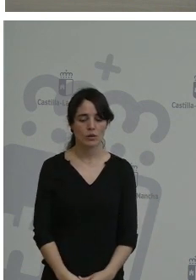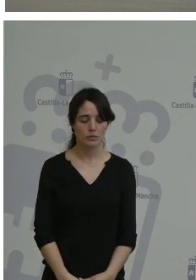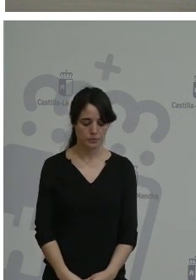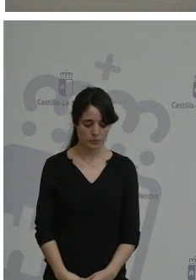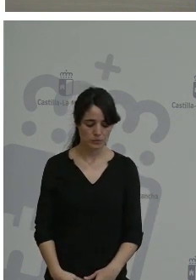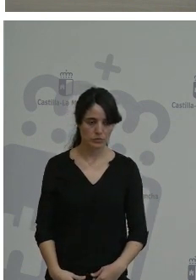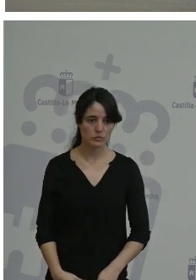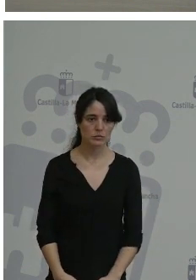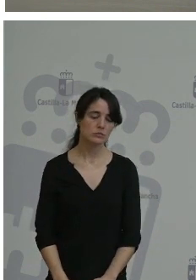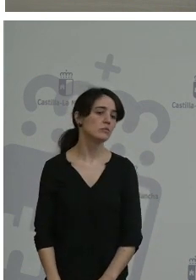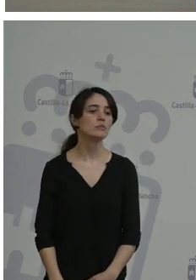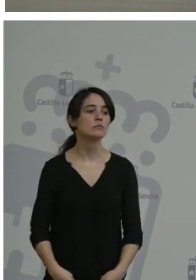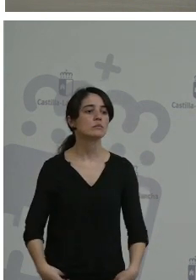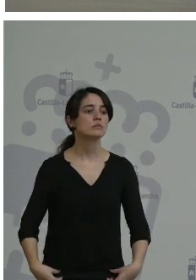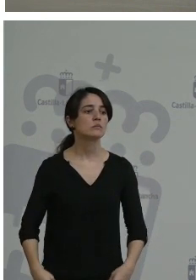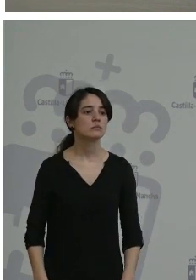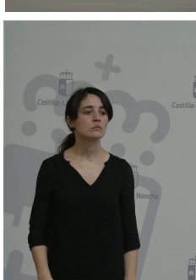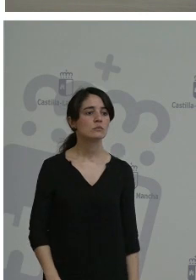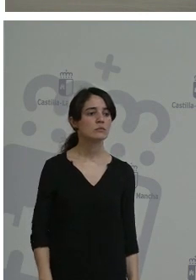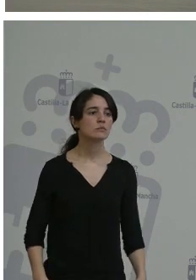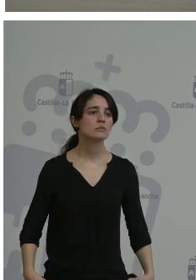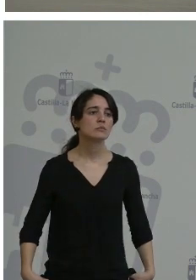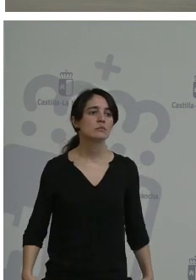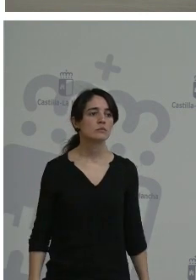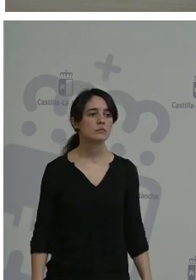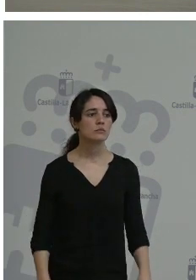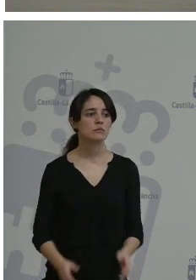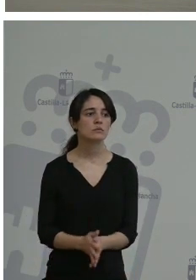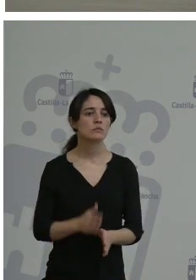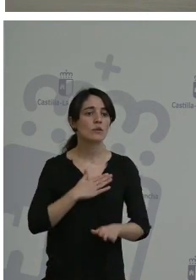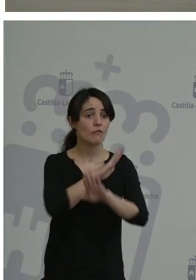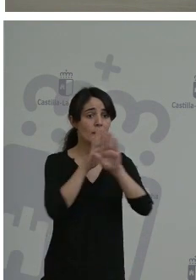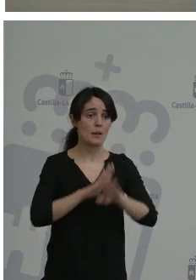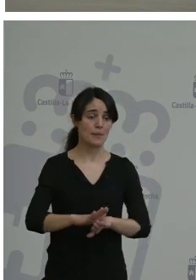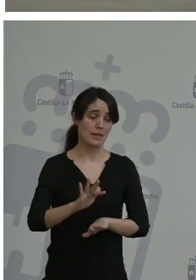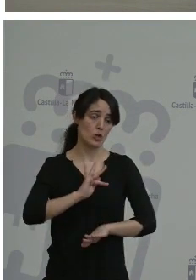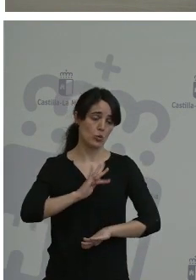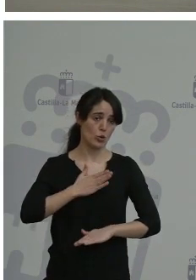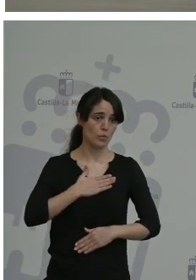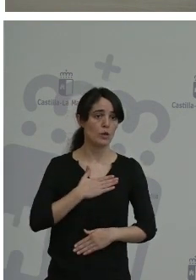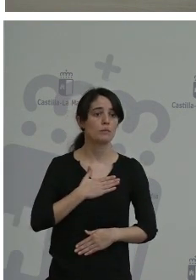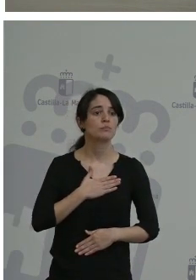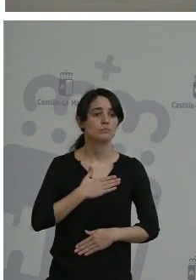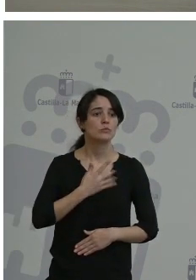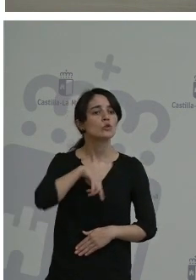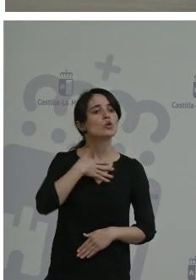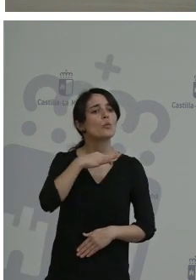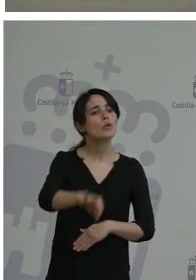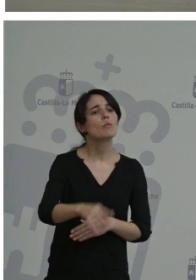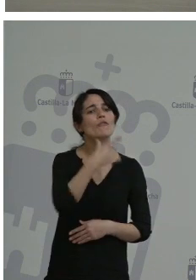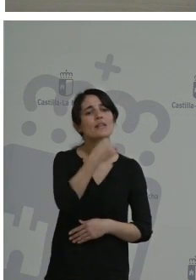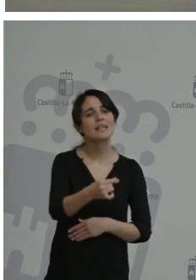Y, sí, finalmente, lo que a mí respecta, ¿cómo podemos facilitar los temarios?